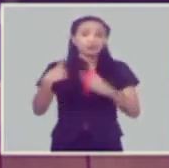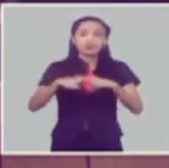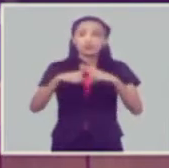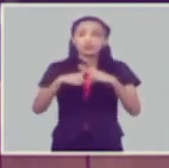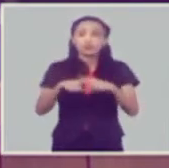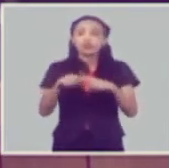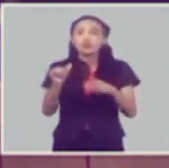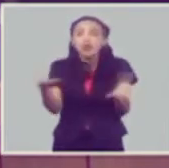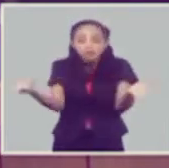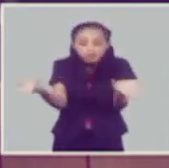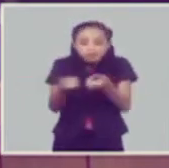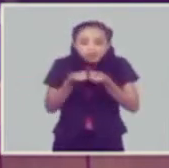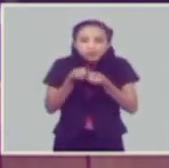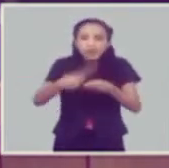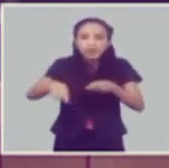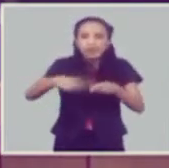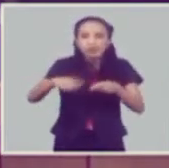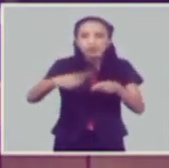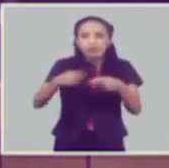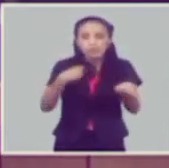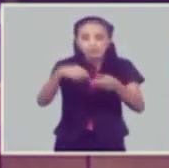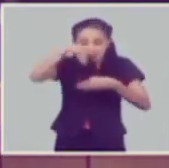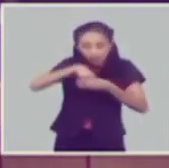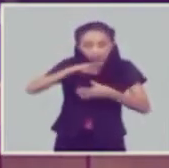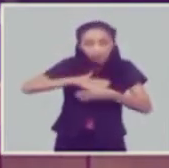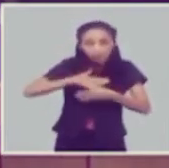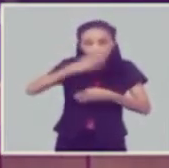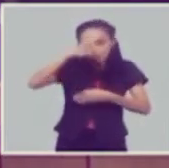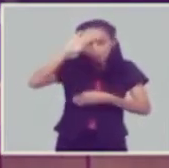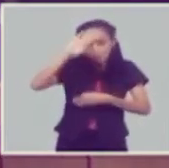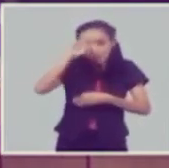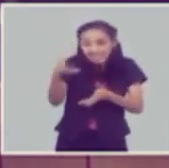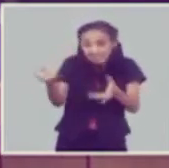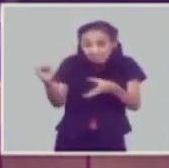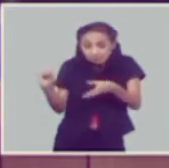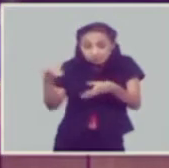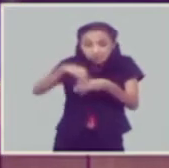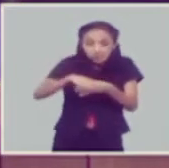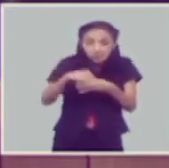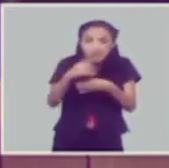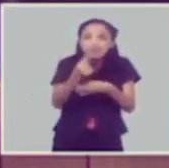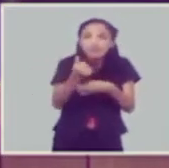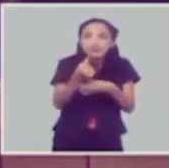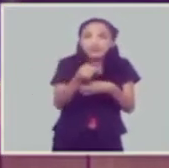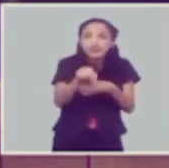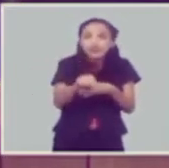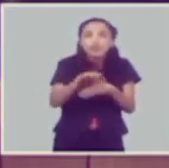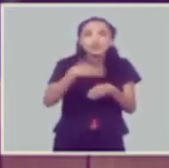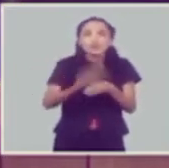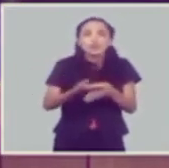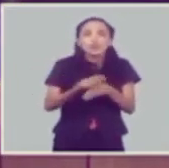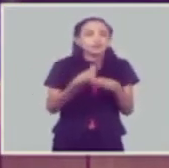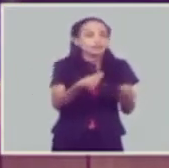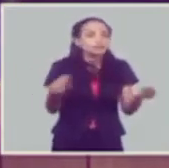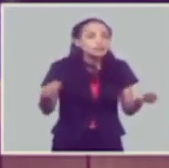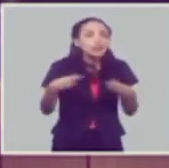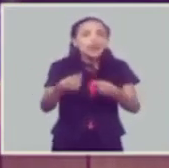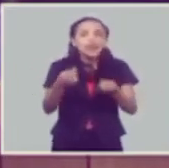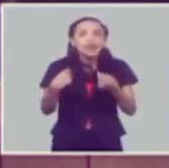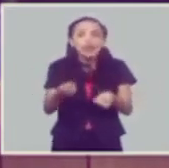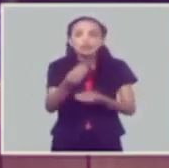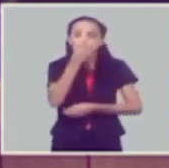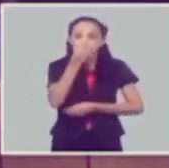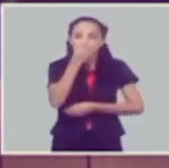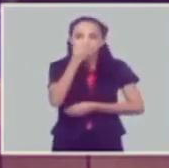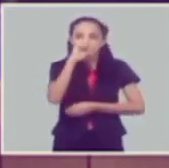esos recursos al mercado interno y con los ingresos en moneda libremente convertible financiar los gastos en alimentos y combustibles del